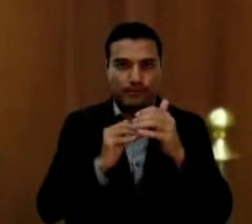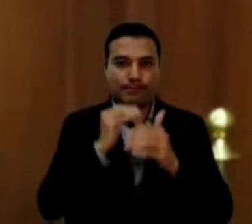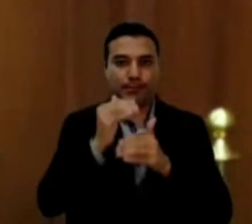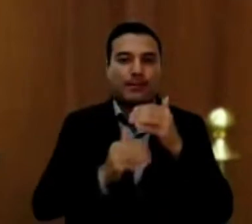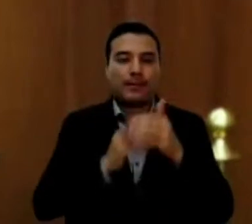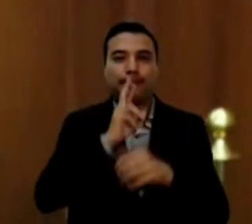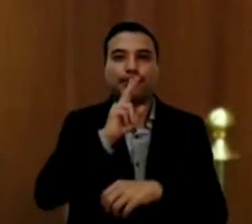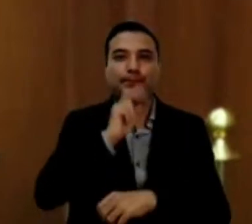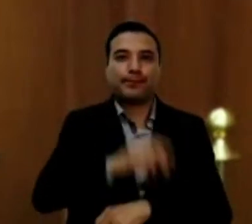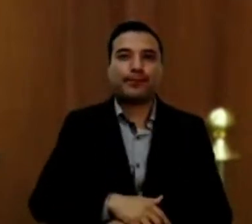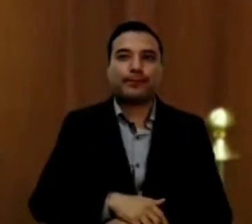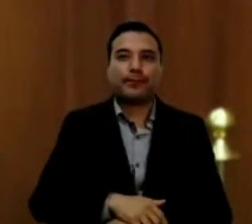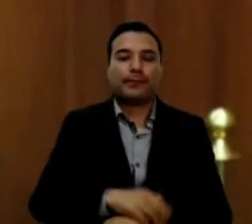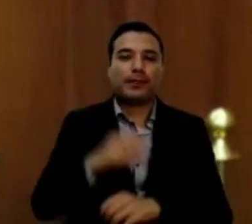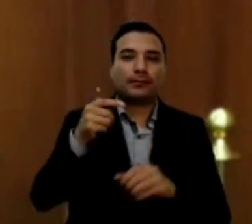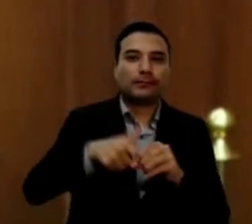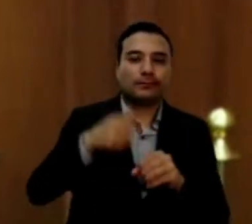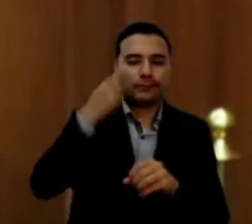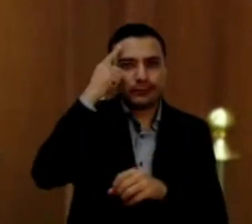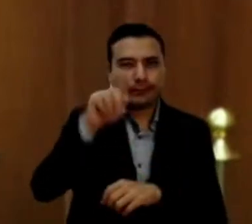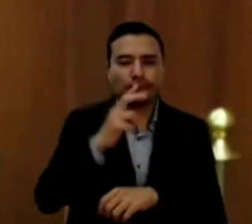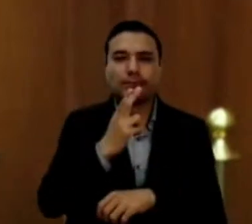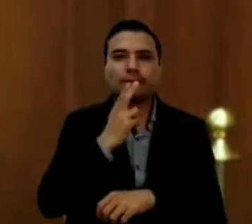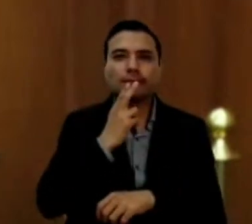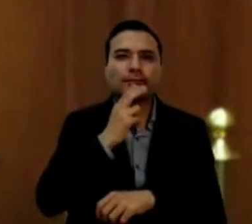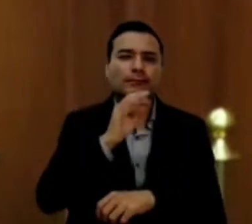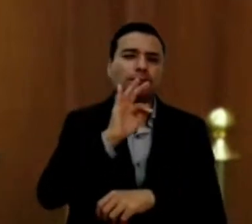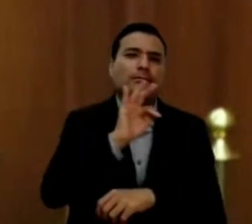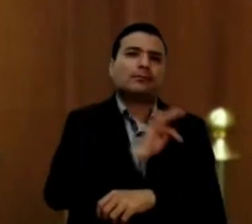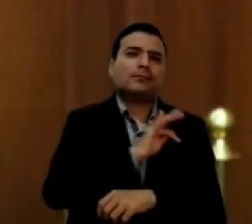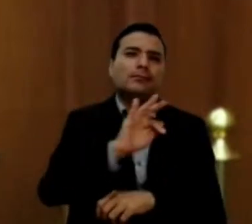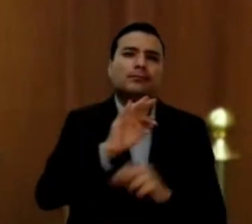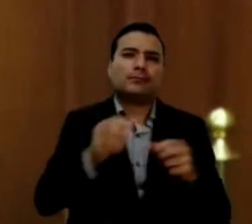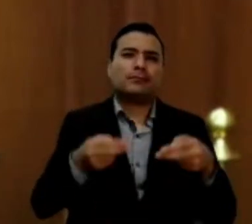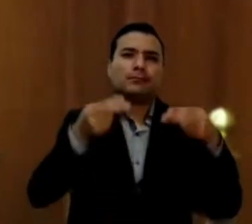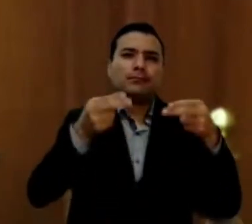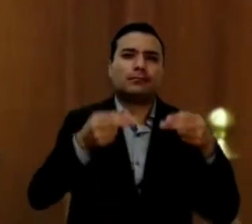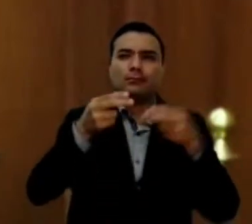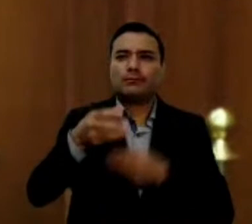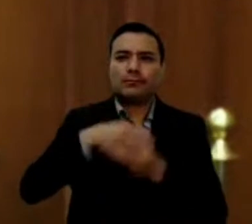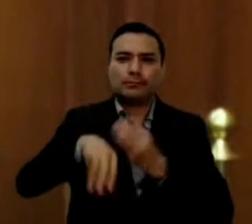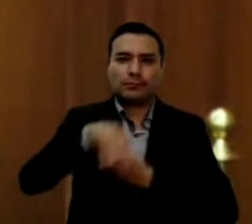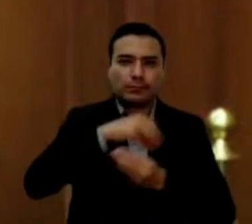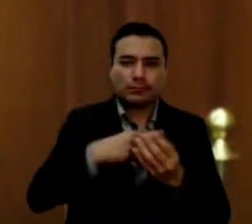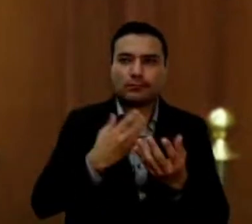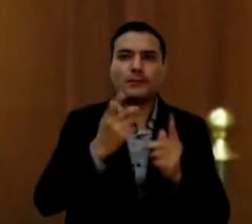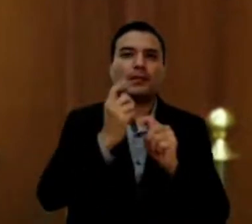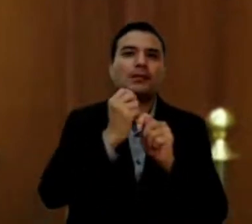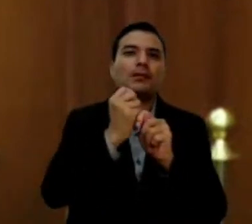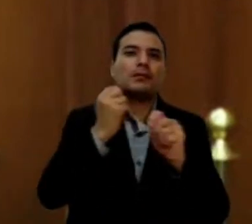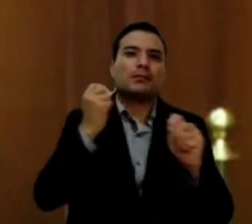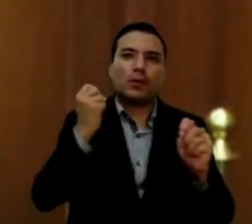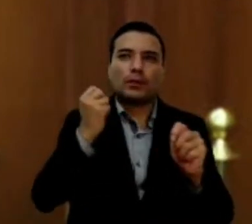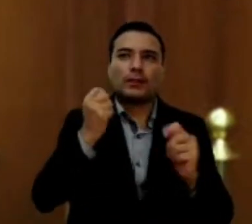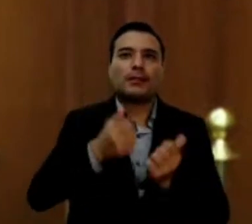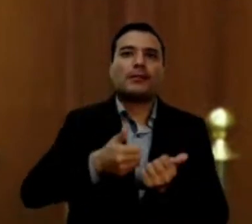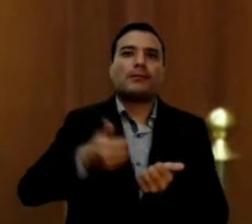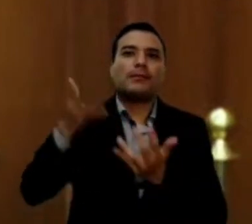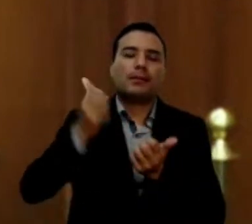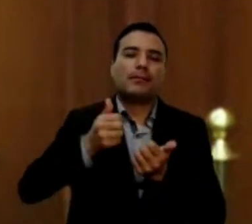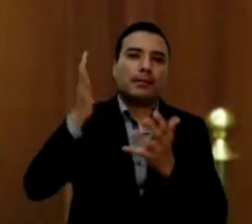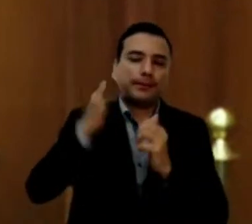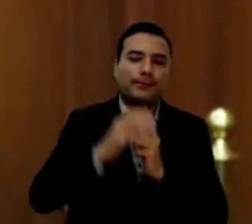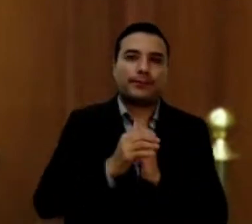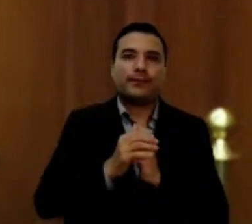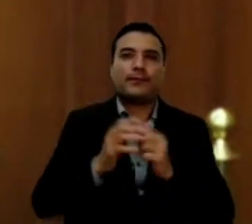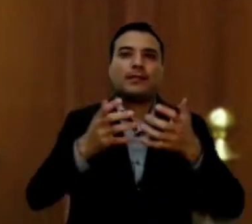este producto se genera la mayor parte de actividades económicas ligadas al transporte terrestre en sus diversas modalidades. La